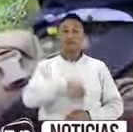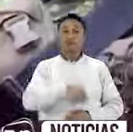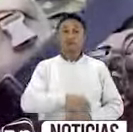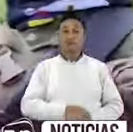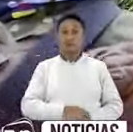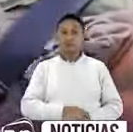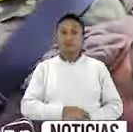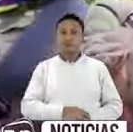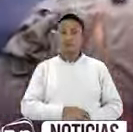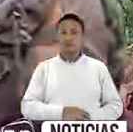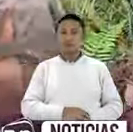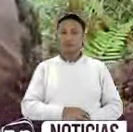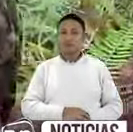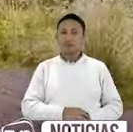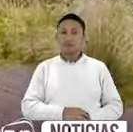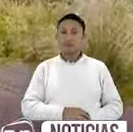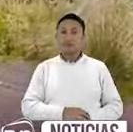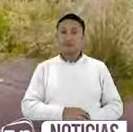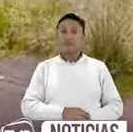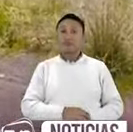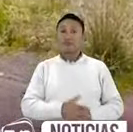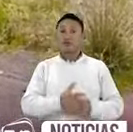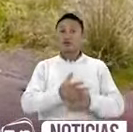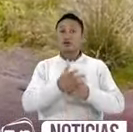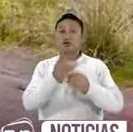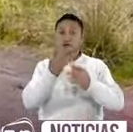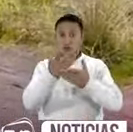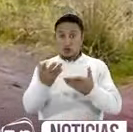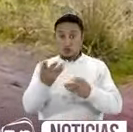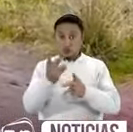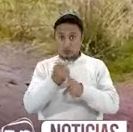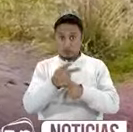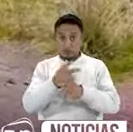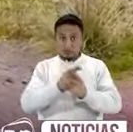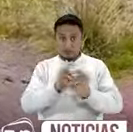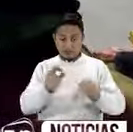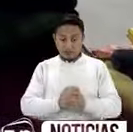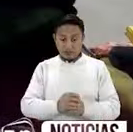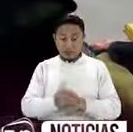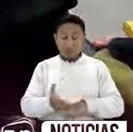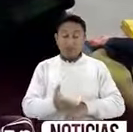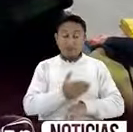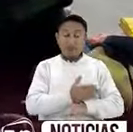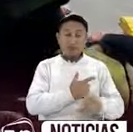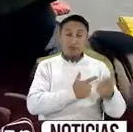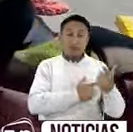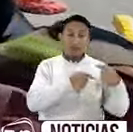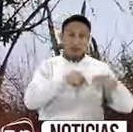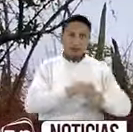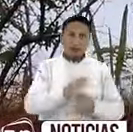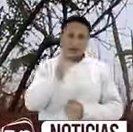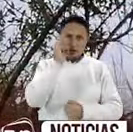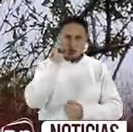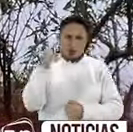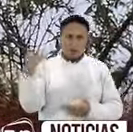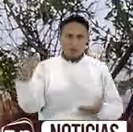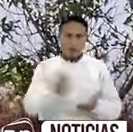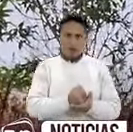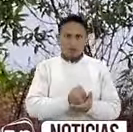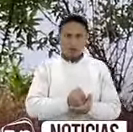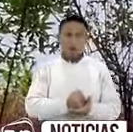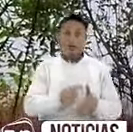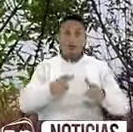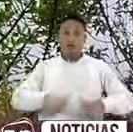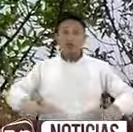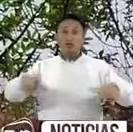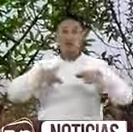informal existe el cruce no solo de contrabando. El año anterior personal militar logró el decomiso de grandes cantidades de droga. La ubicación geográfica